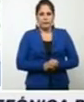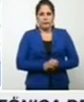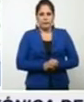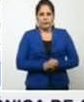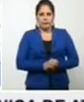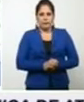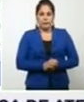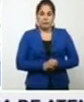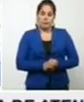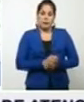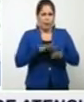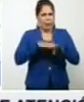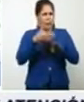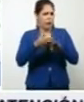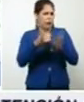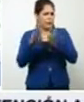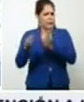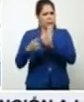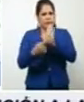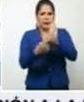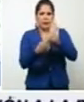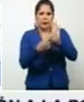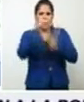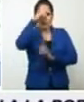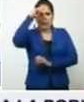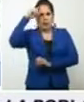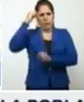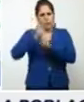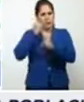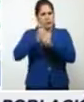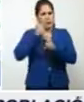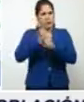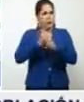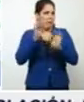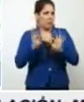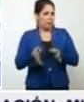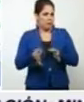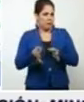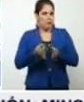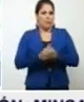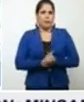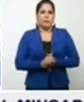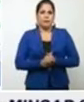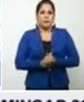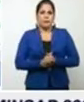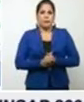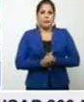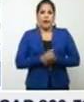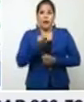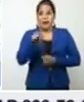Bueno, más adelante presentaremos este material desde la provincia de Santi Espíritus. Allí también los artistas.